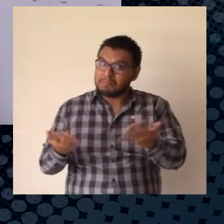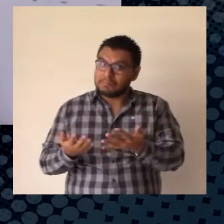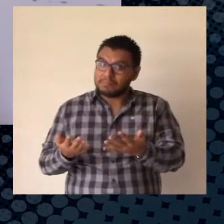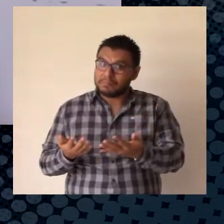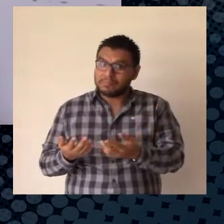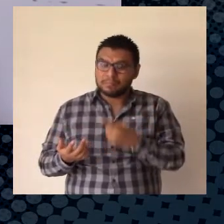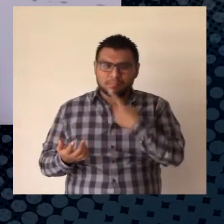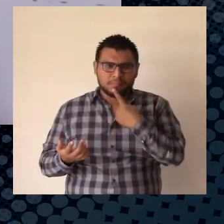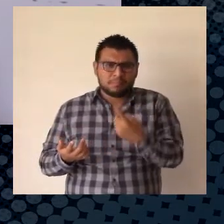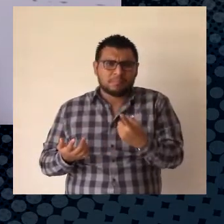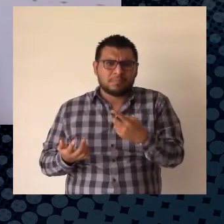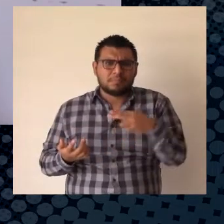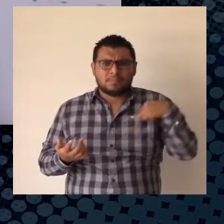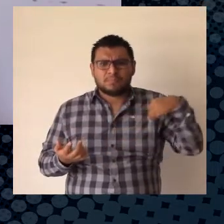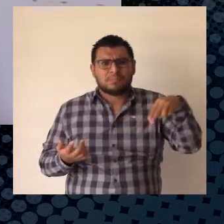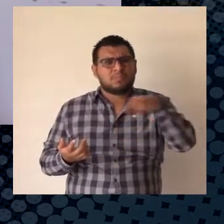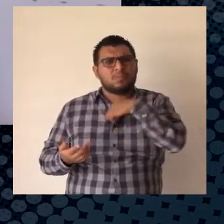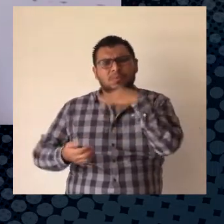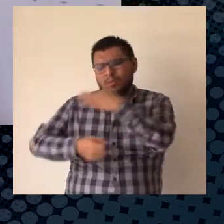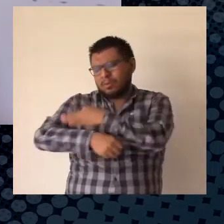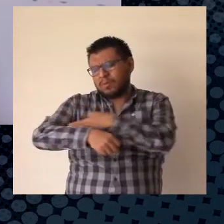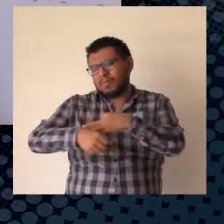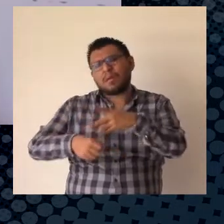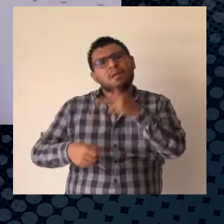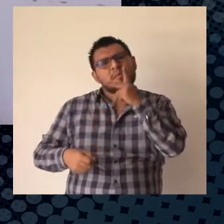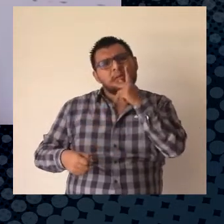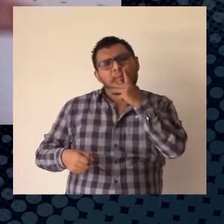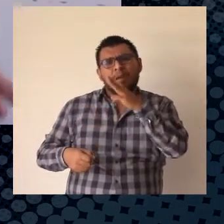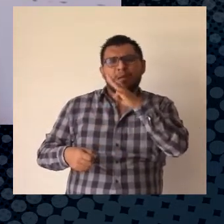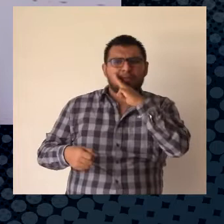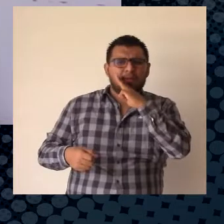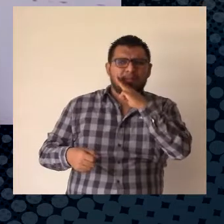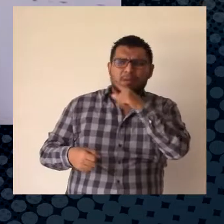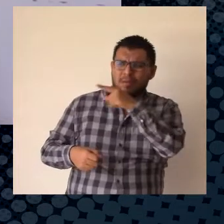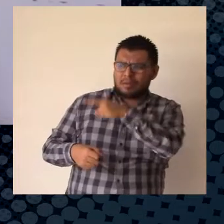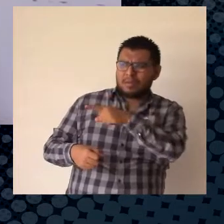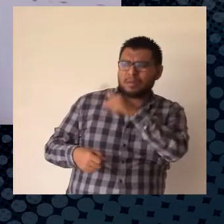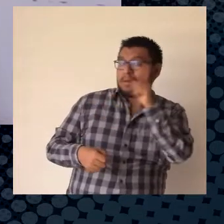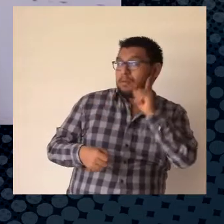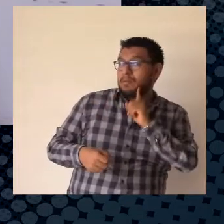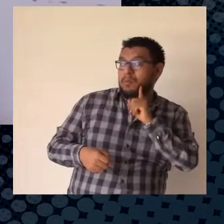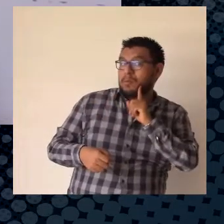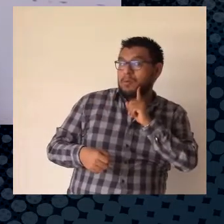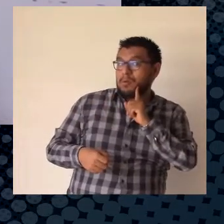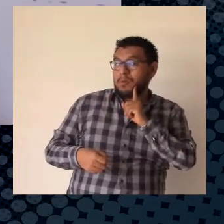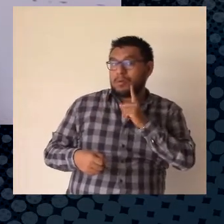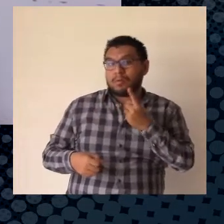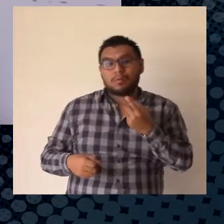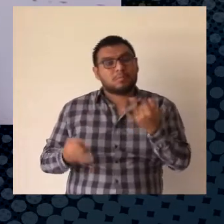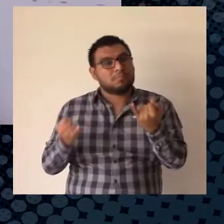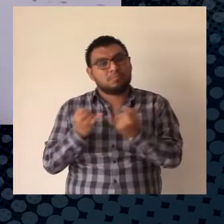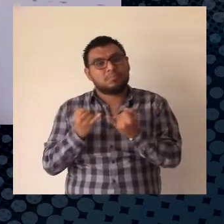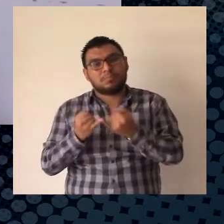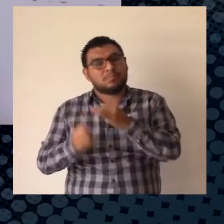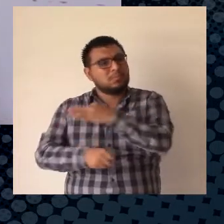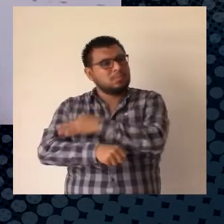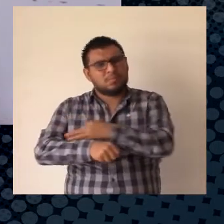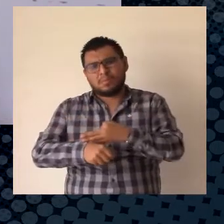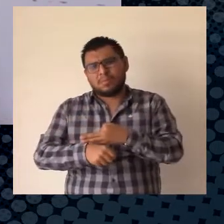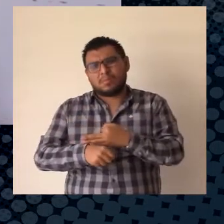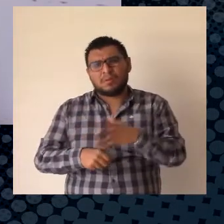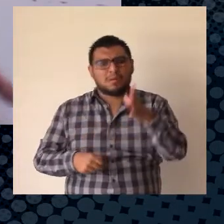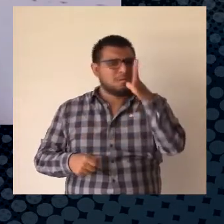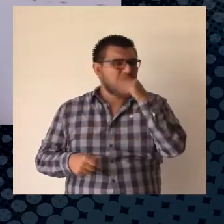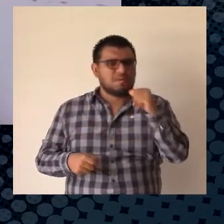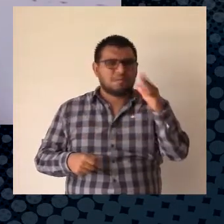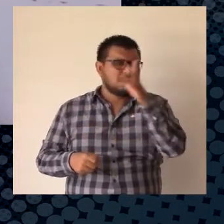Dice, ya nuestros familiares, los papás de la novia, los papás del novio, ya estaban también, pues, ¿qué pasa? ¿No